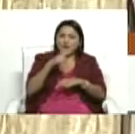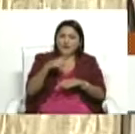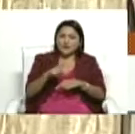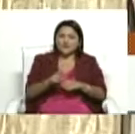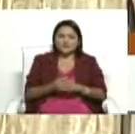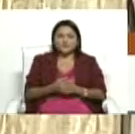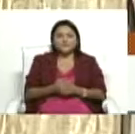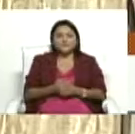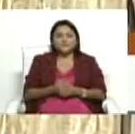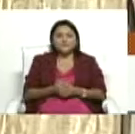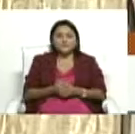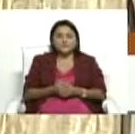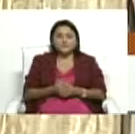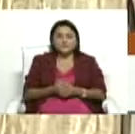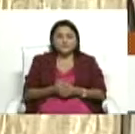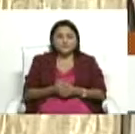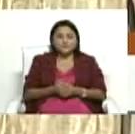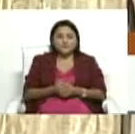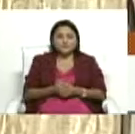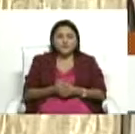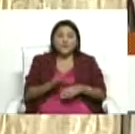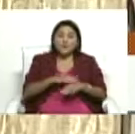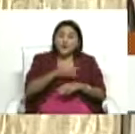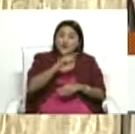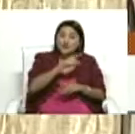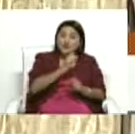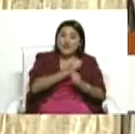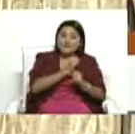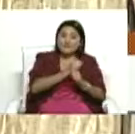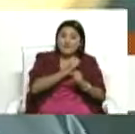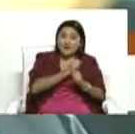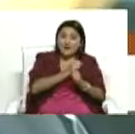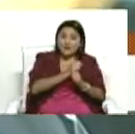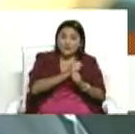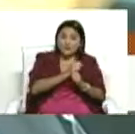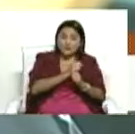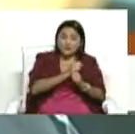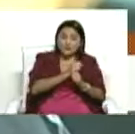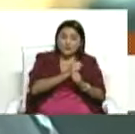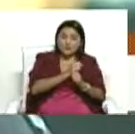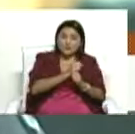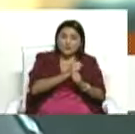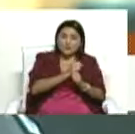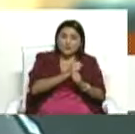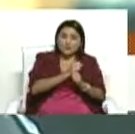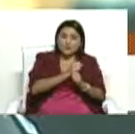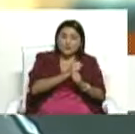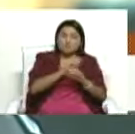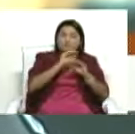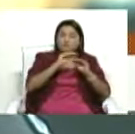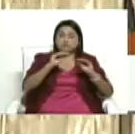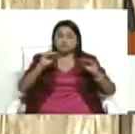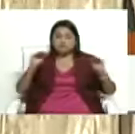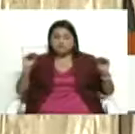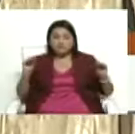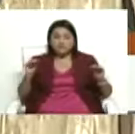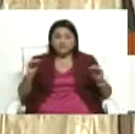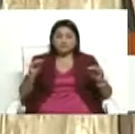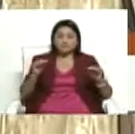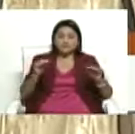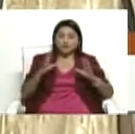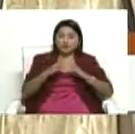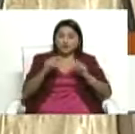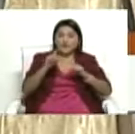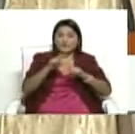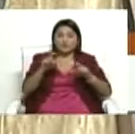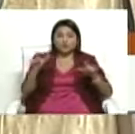designara por el trabajo, por la amplitud y por la convocatoria que se hiciera de todas y